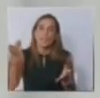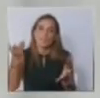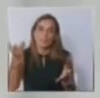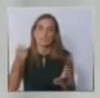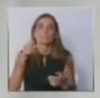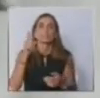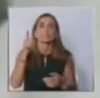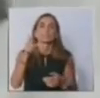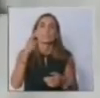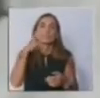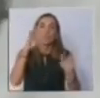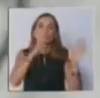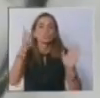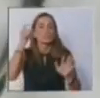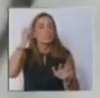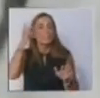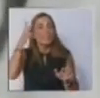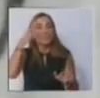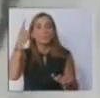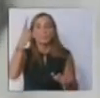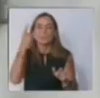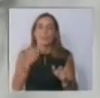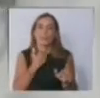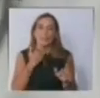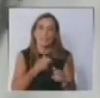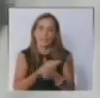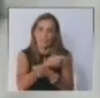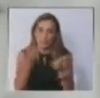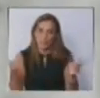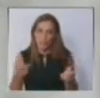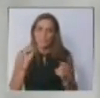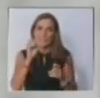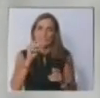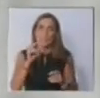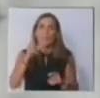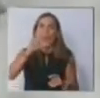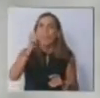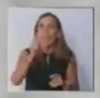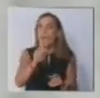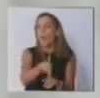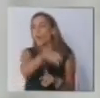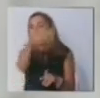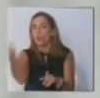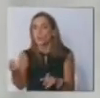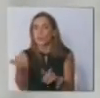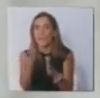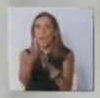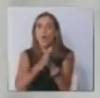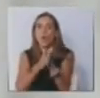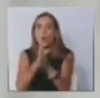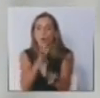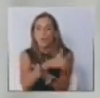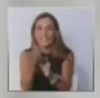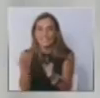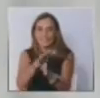Denis en el 38. Reunió su primer volumen de cuentos titulado La Otra Orilla. Posterior a ello, comenzó a trabajar en la Cámara